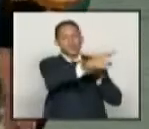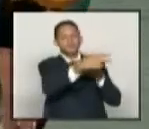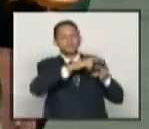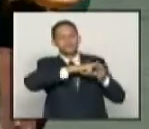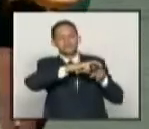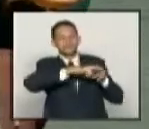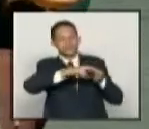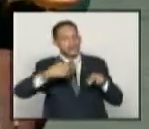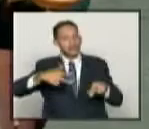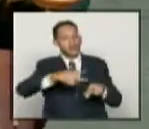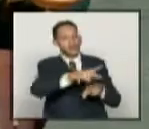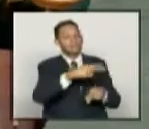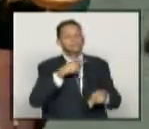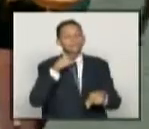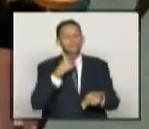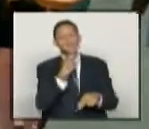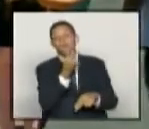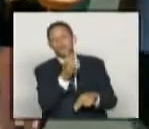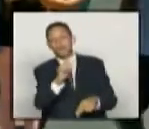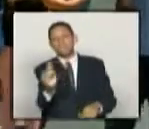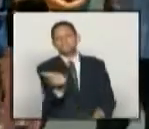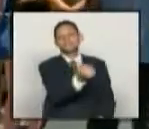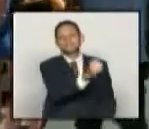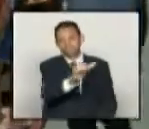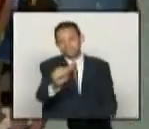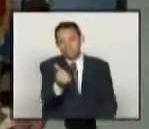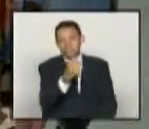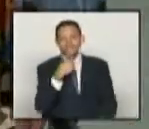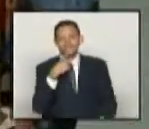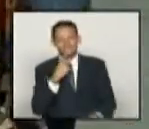básicamente hemos tratado de hacer.